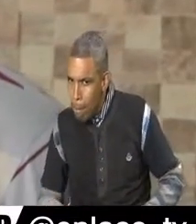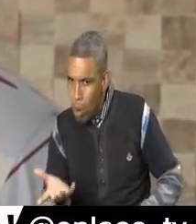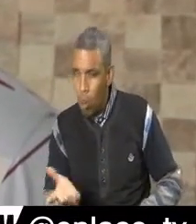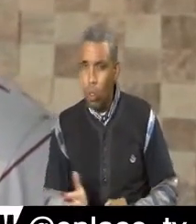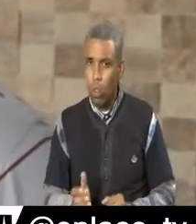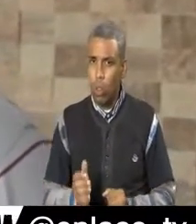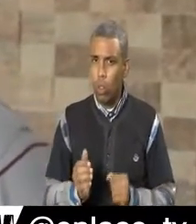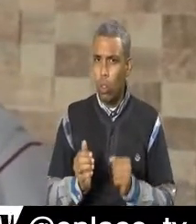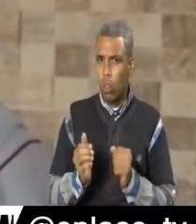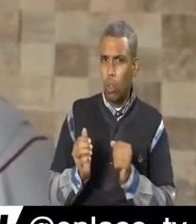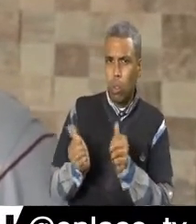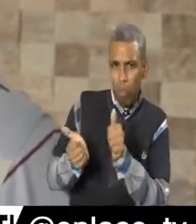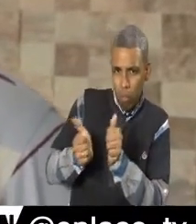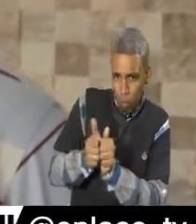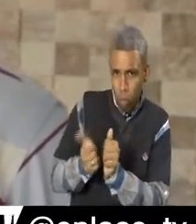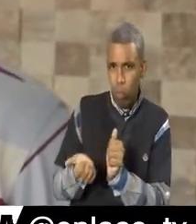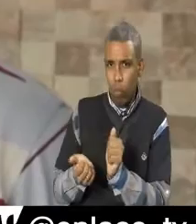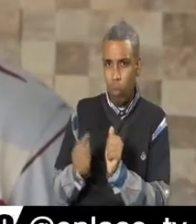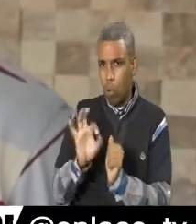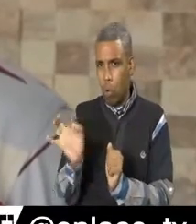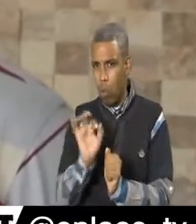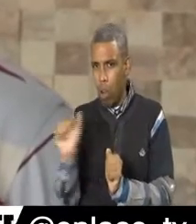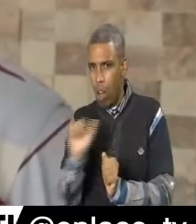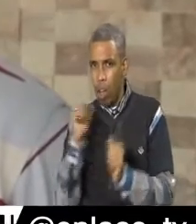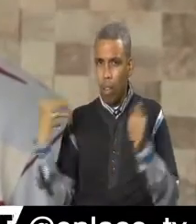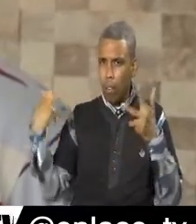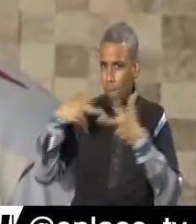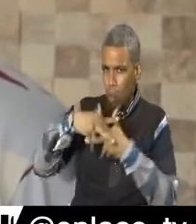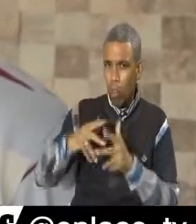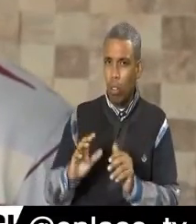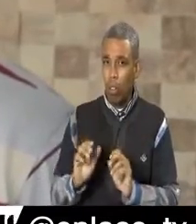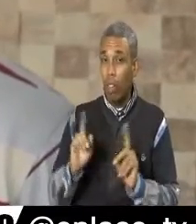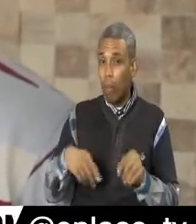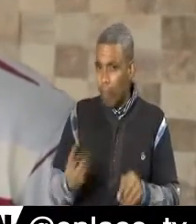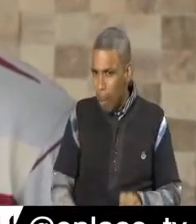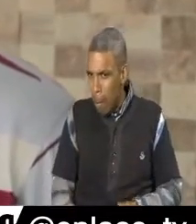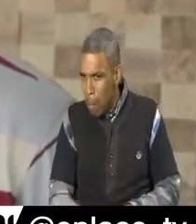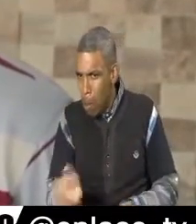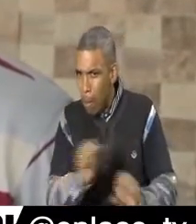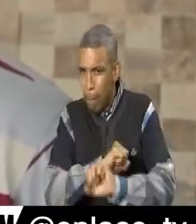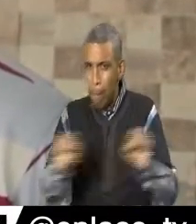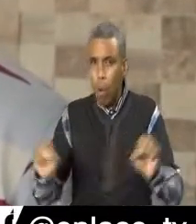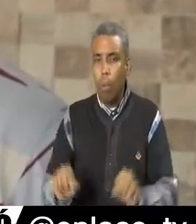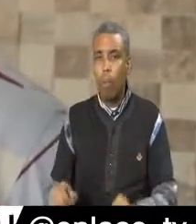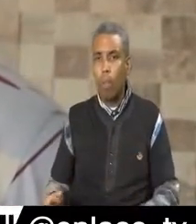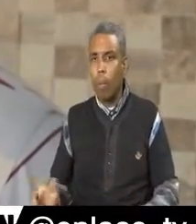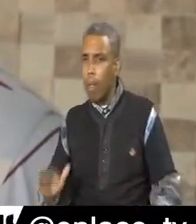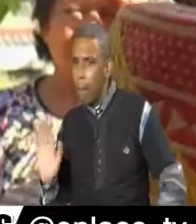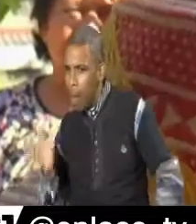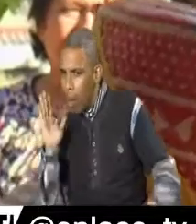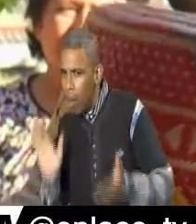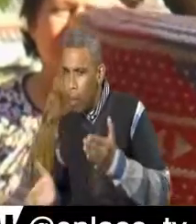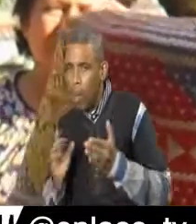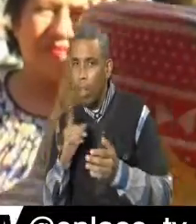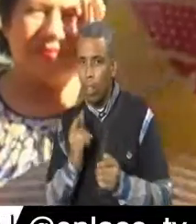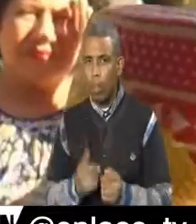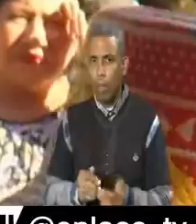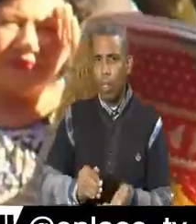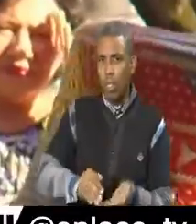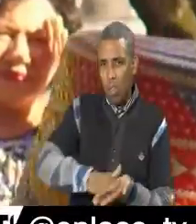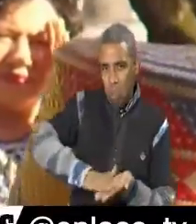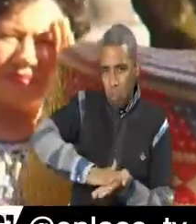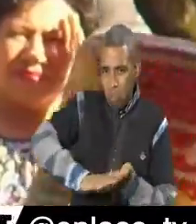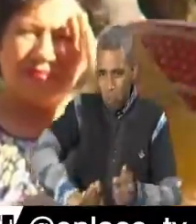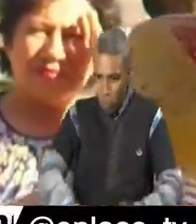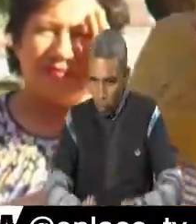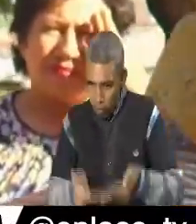bolo masculino, bolo femenino. Igualmente tenemos tejo, tenemos ping pong, tenemos dominó. El desfile inaugural